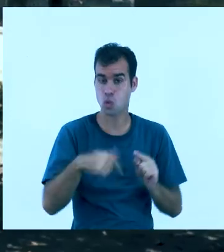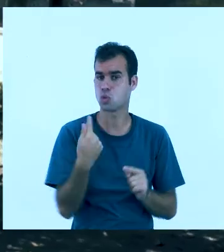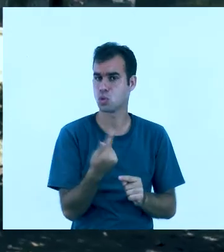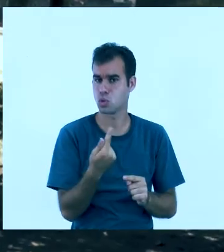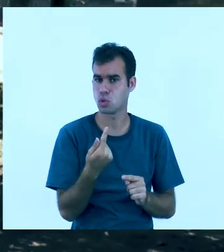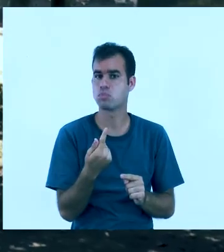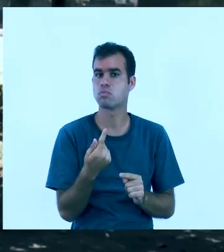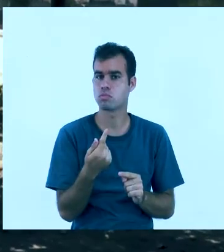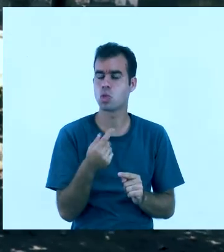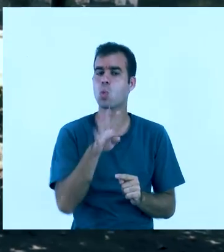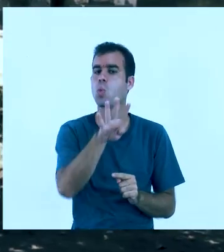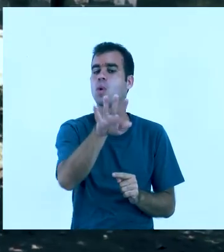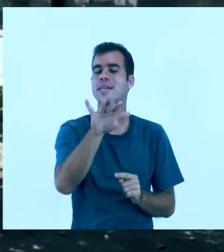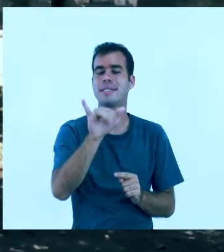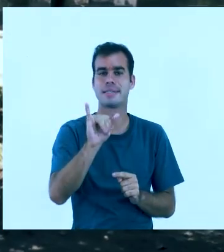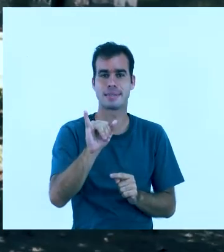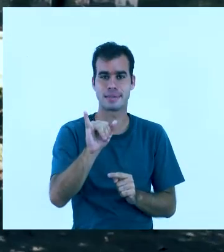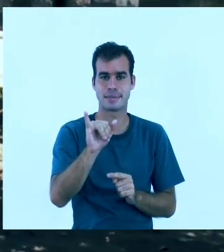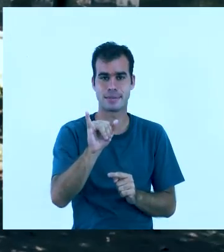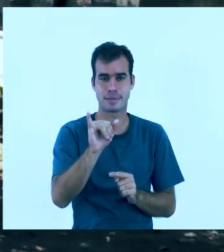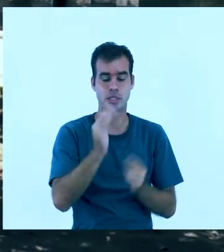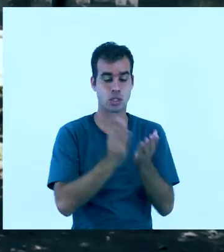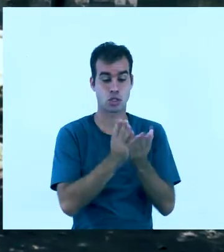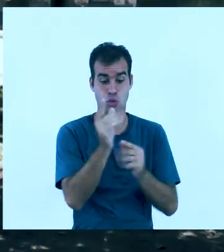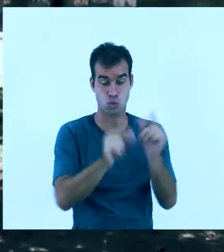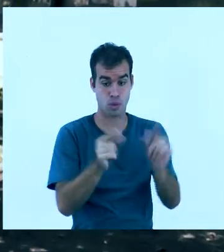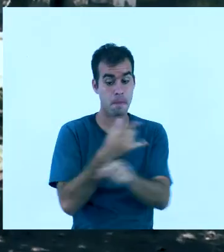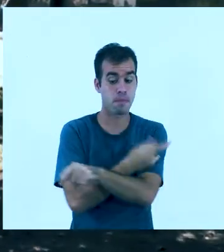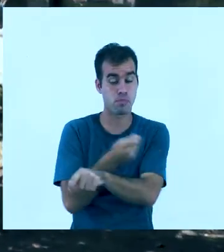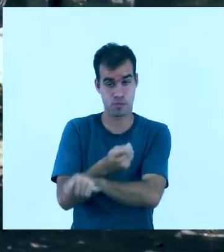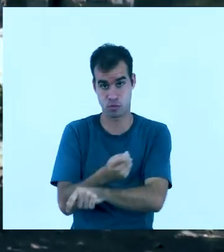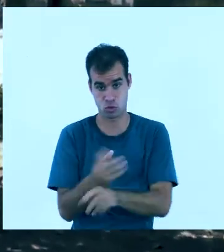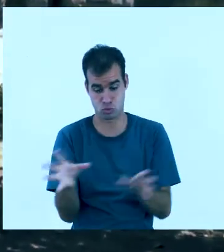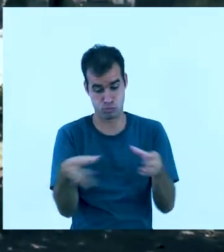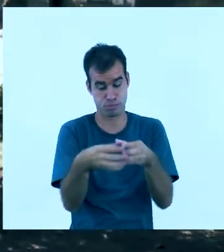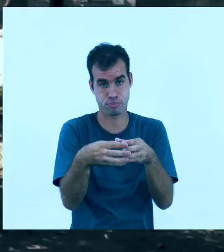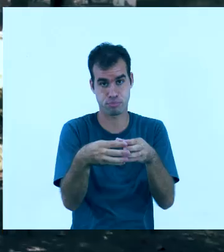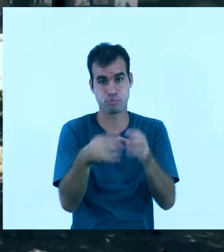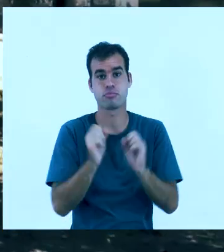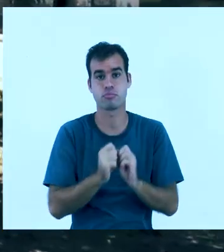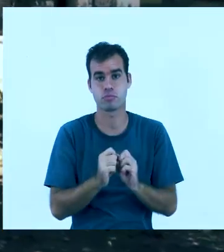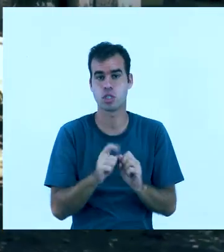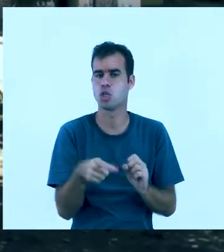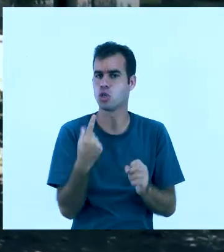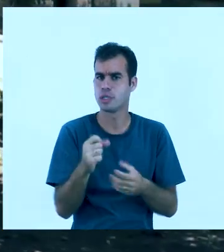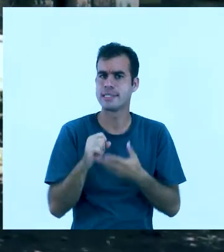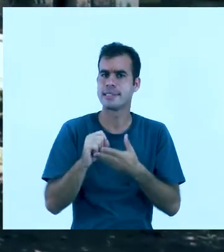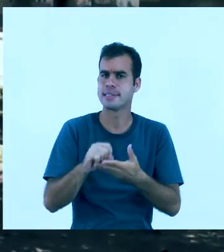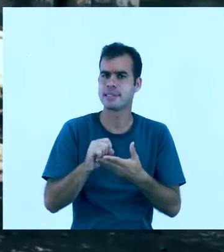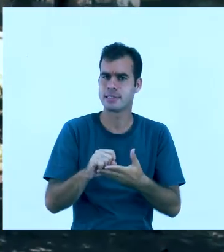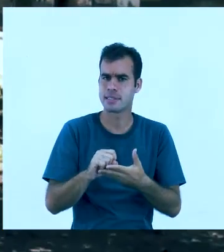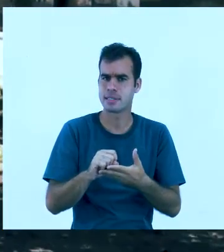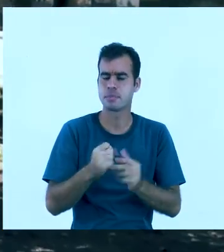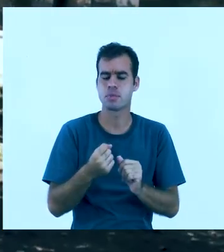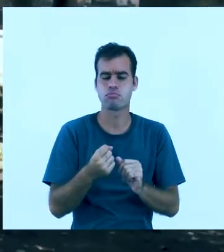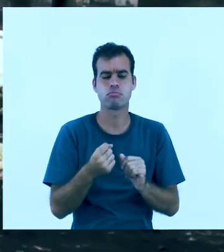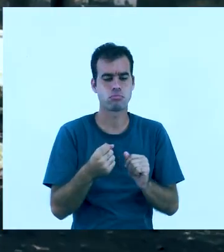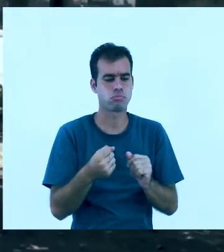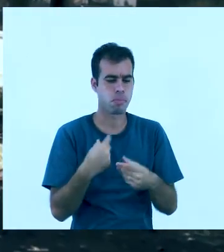Hoy contamos con la presencia de 46 entre estudiantes y profesores y prestamos